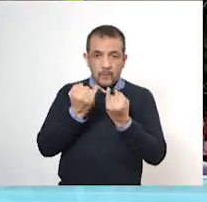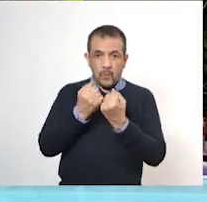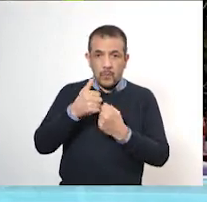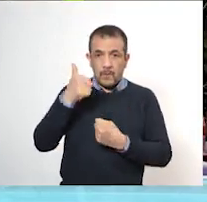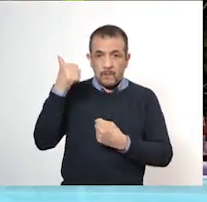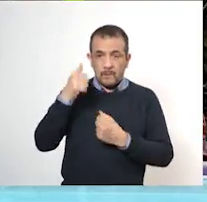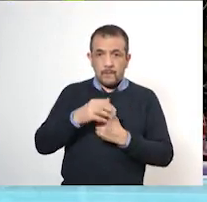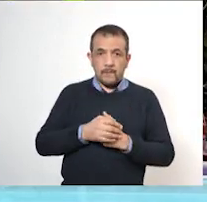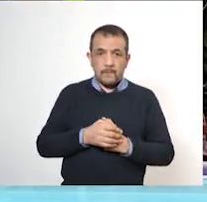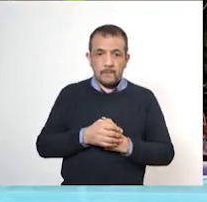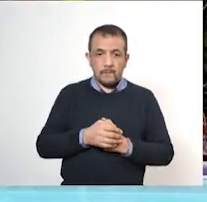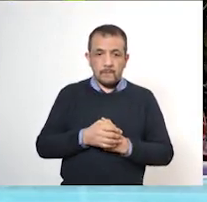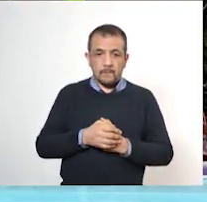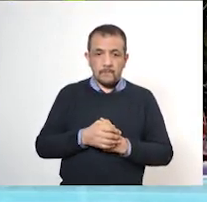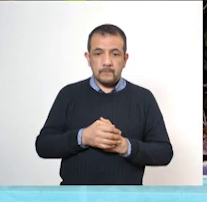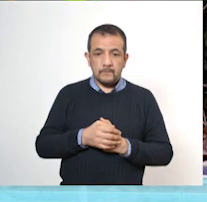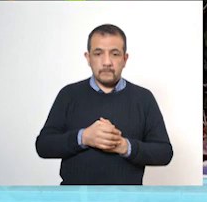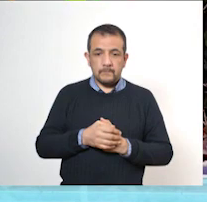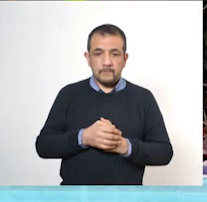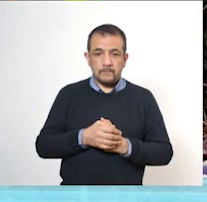otro. Una más.